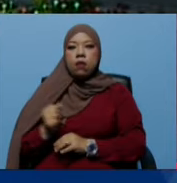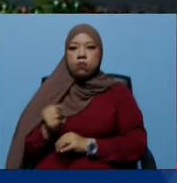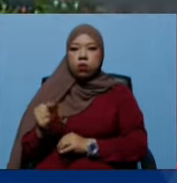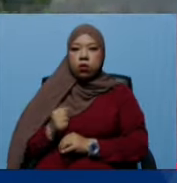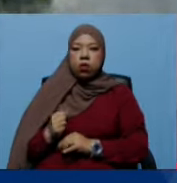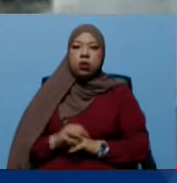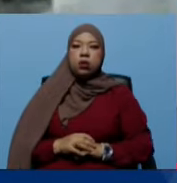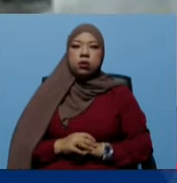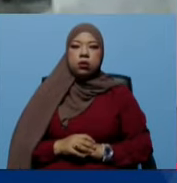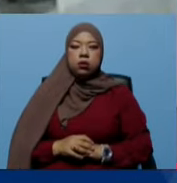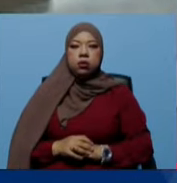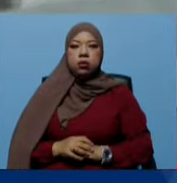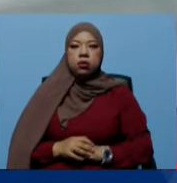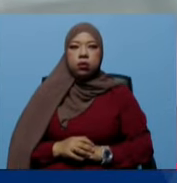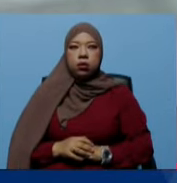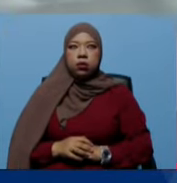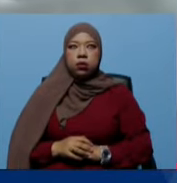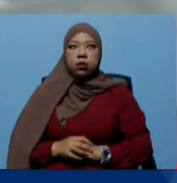acá